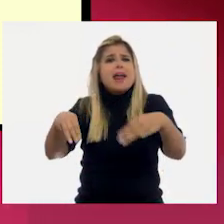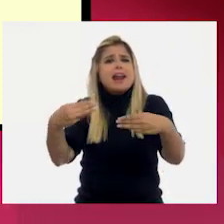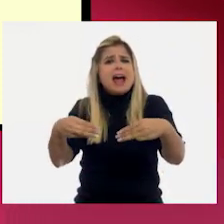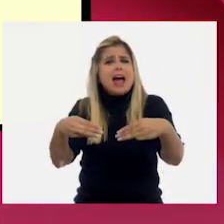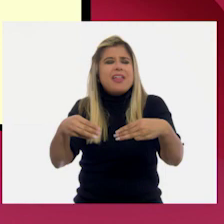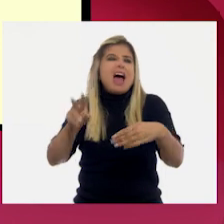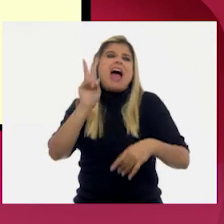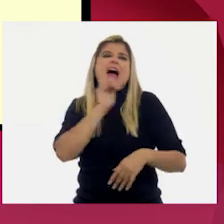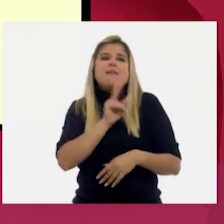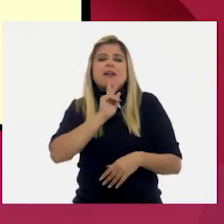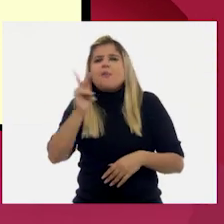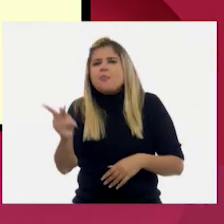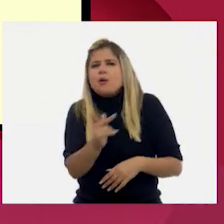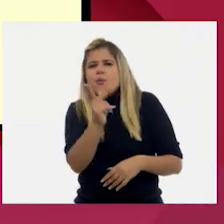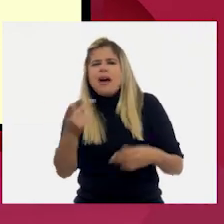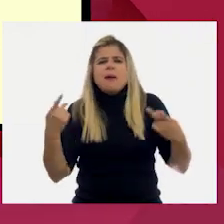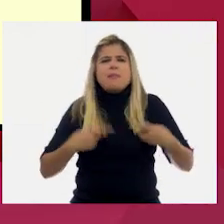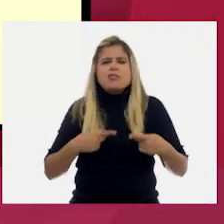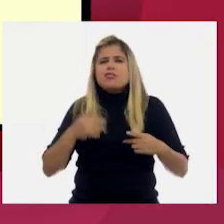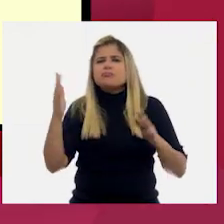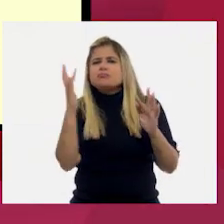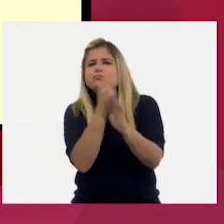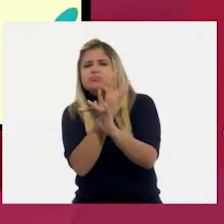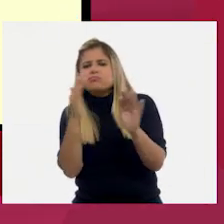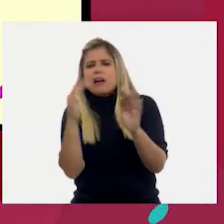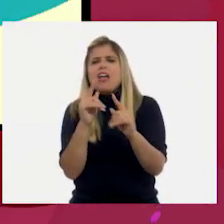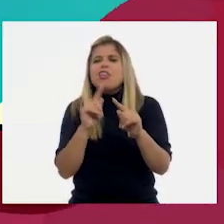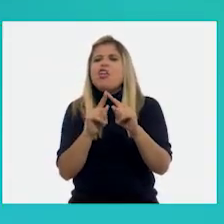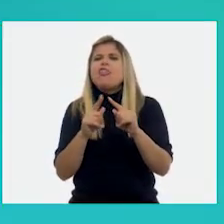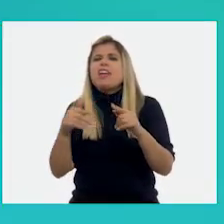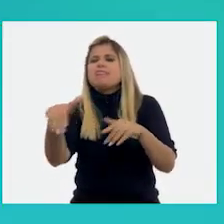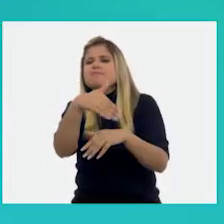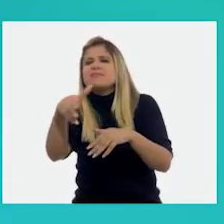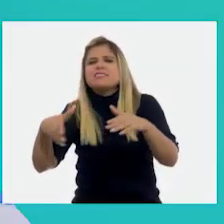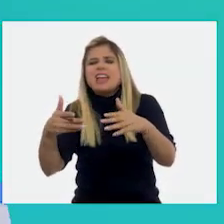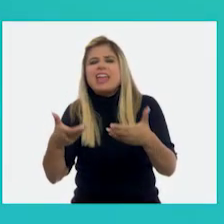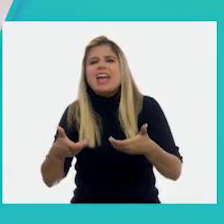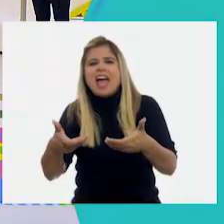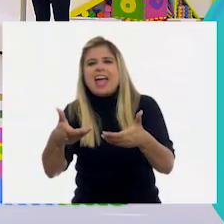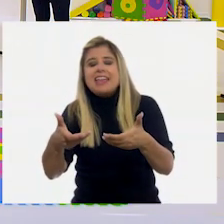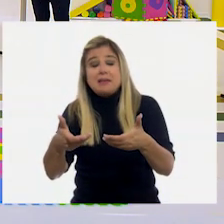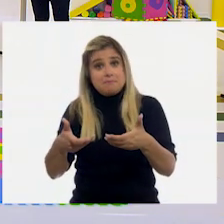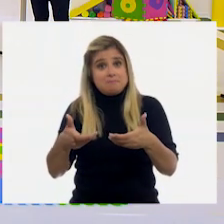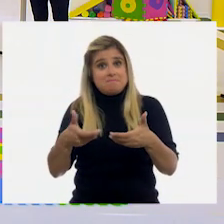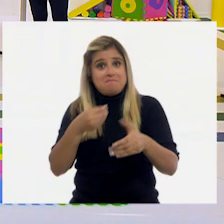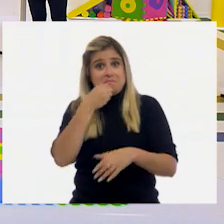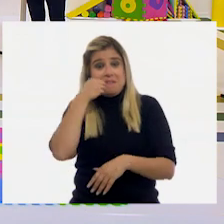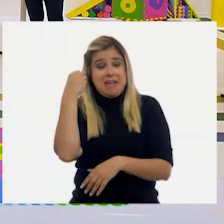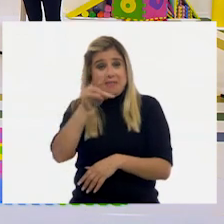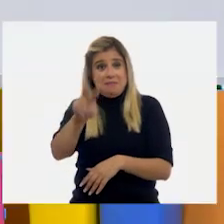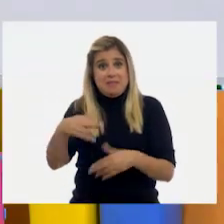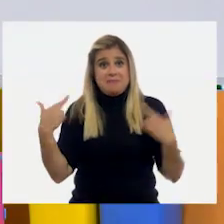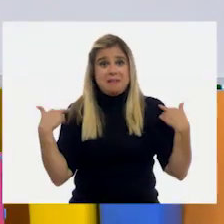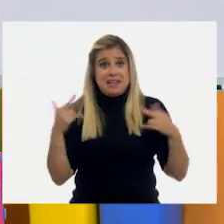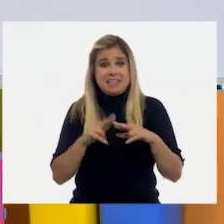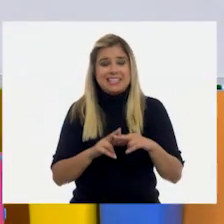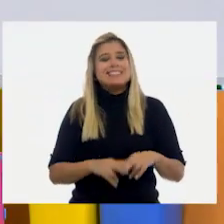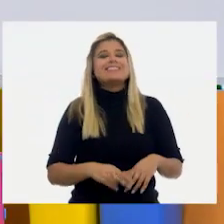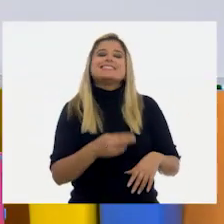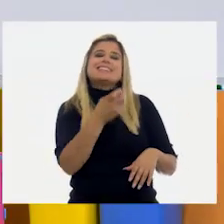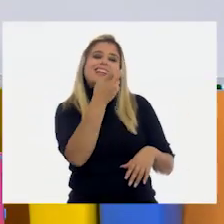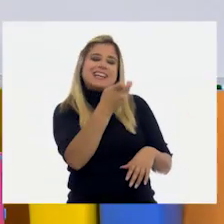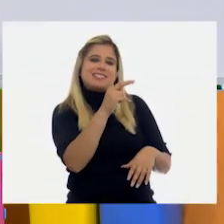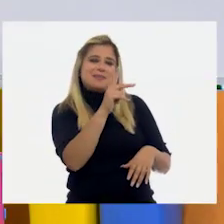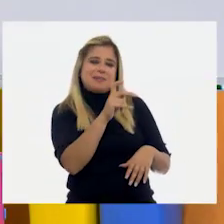que le van a preguntar a la gente dónde se cruzan esas dos calles para encontrar el mercado. Padrísimo, ¿no, maestra? Así es,